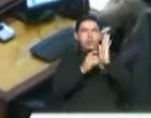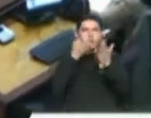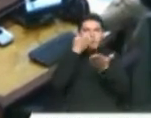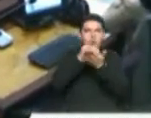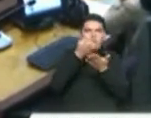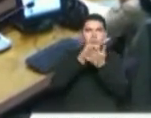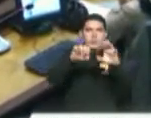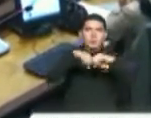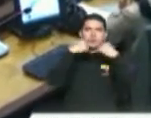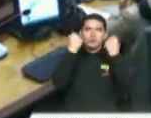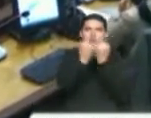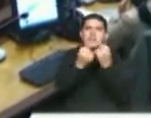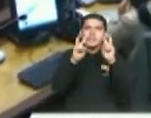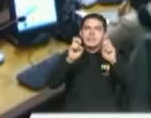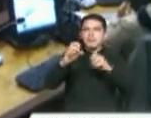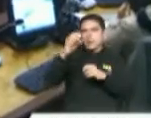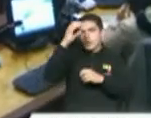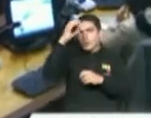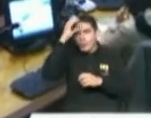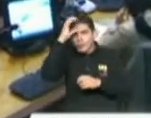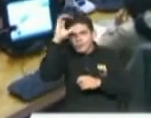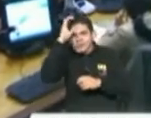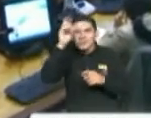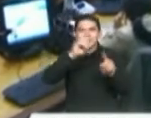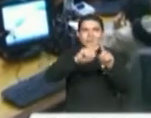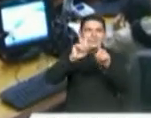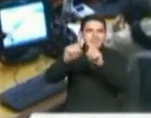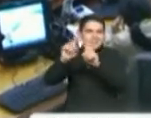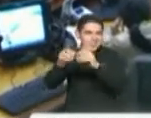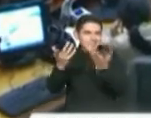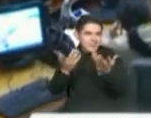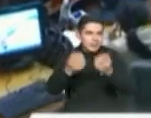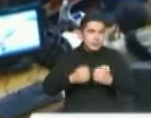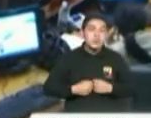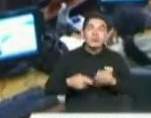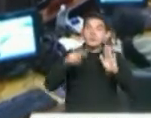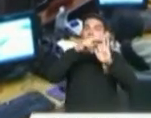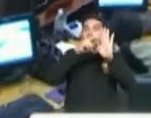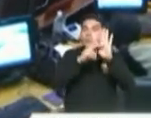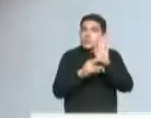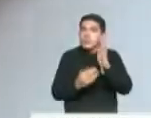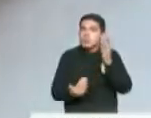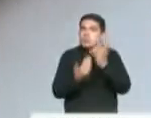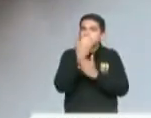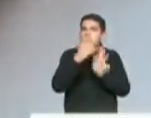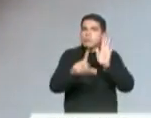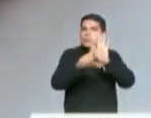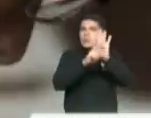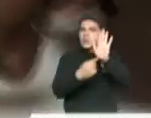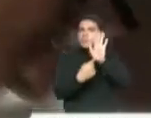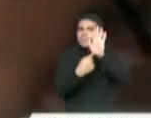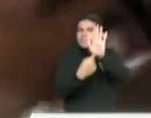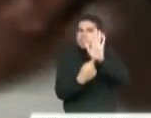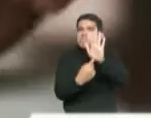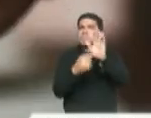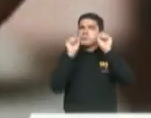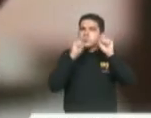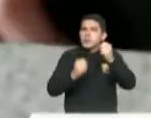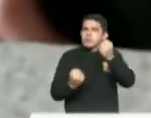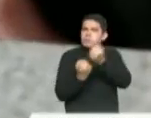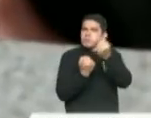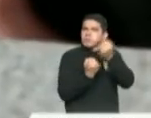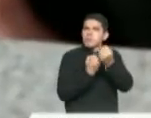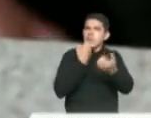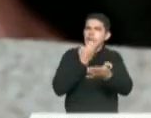social de los conocimientos creatividad e innovación ingenios la normativa generará un marco legal en el que se estructure la